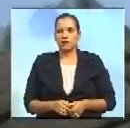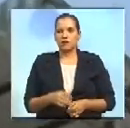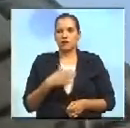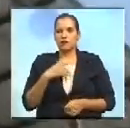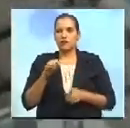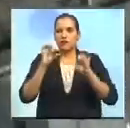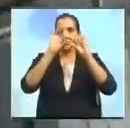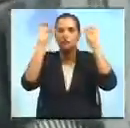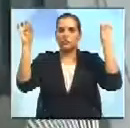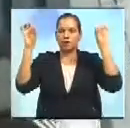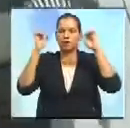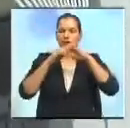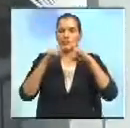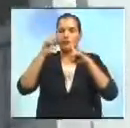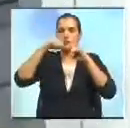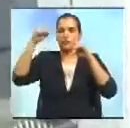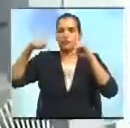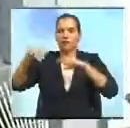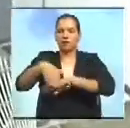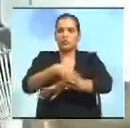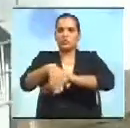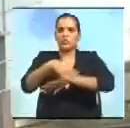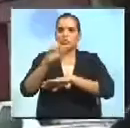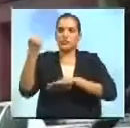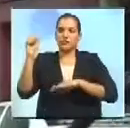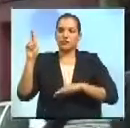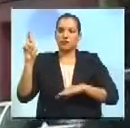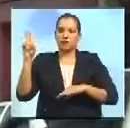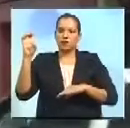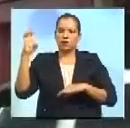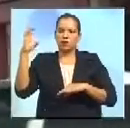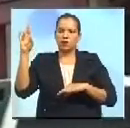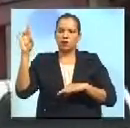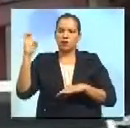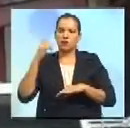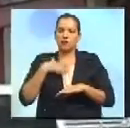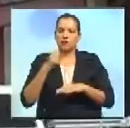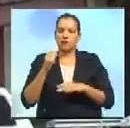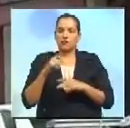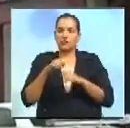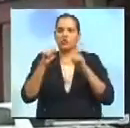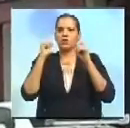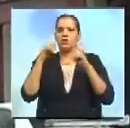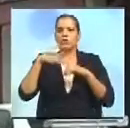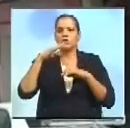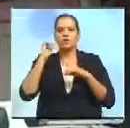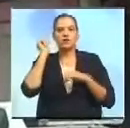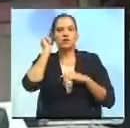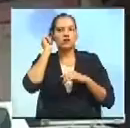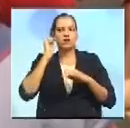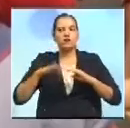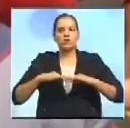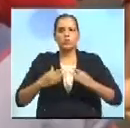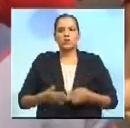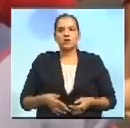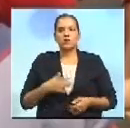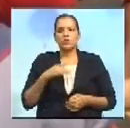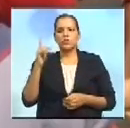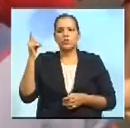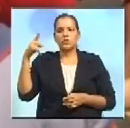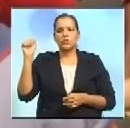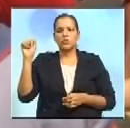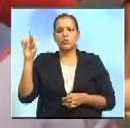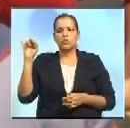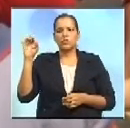Este cable de alta tensión, ubicado en las calles Sucre y 9 de octubre, provocó una descarga eléctrica sobre la humanidad de la señora Karina de